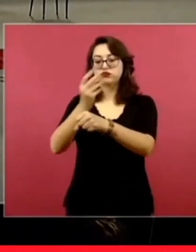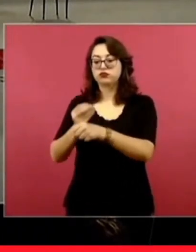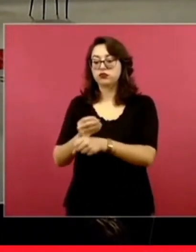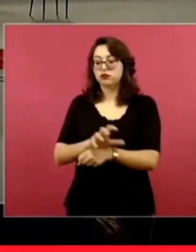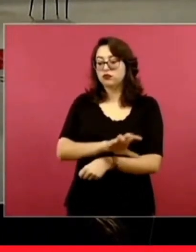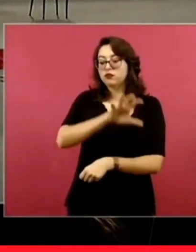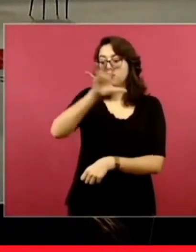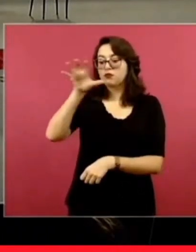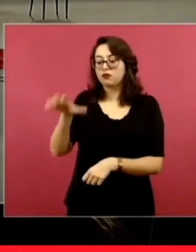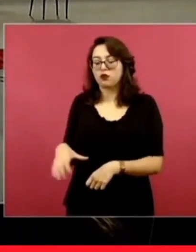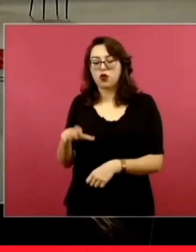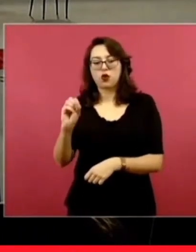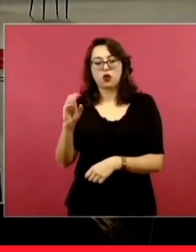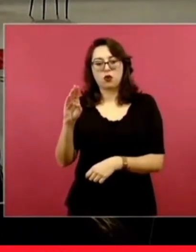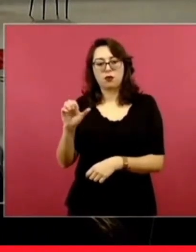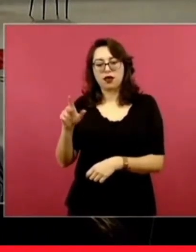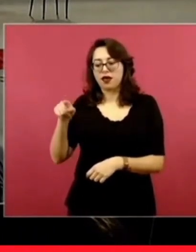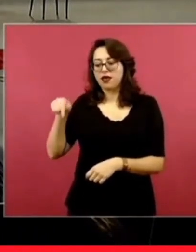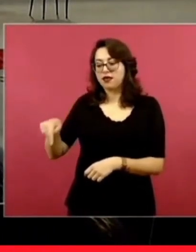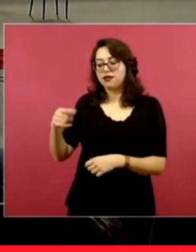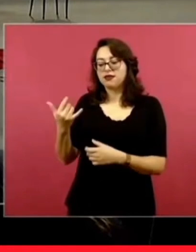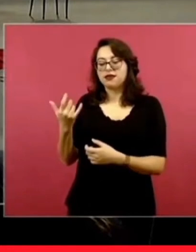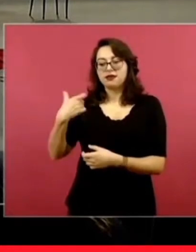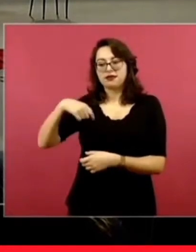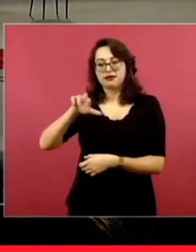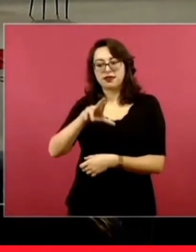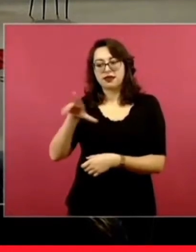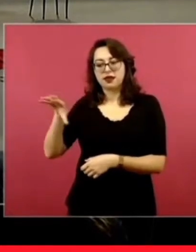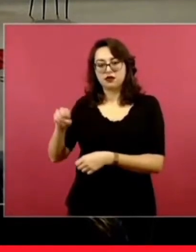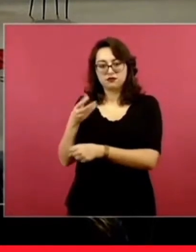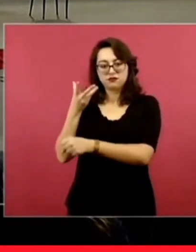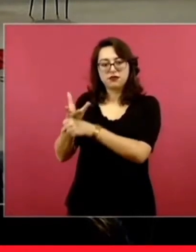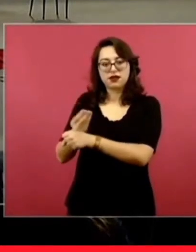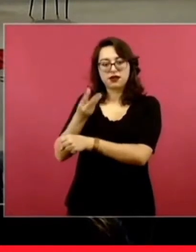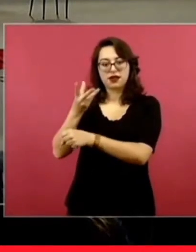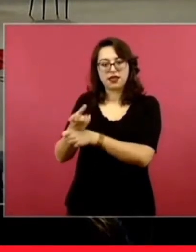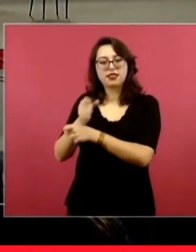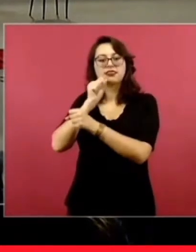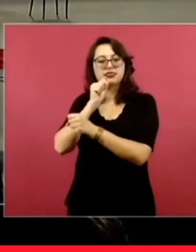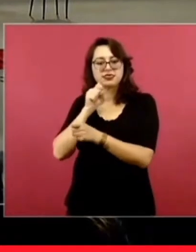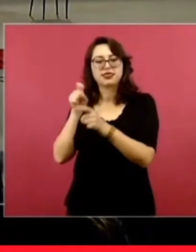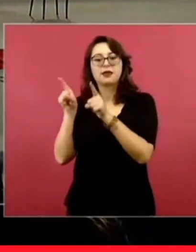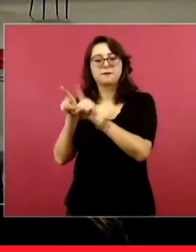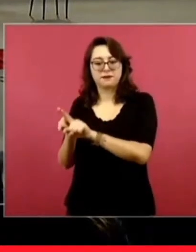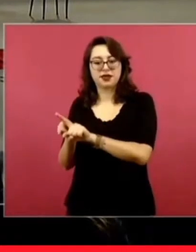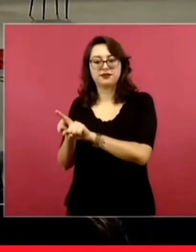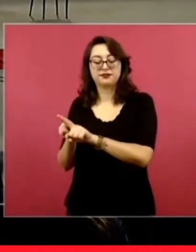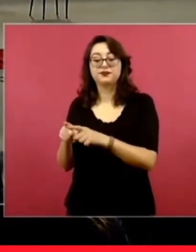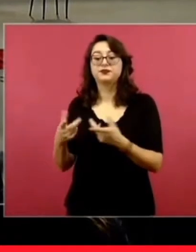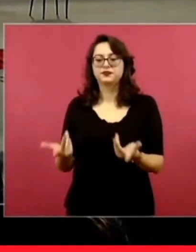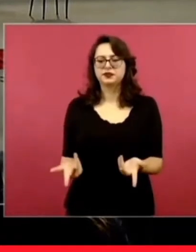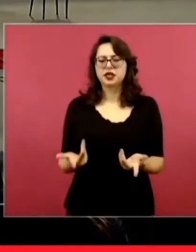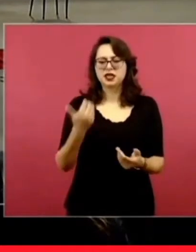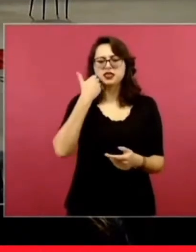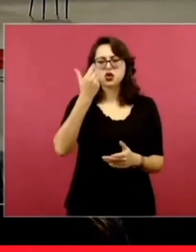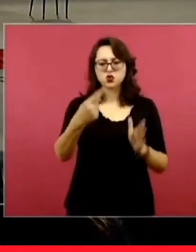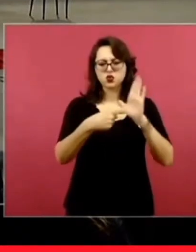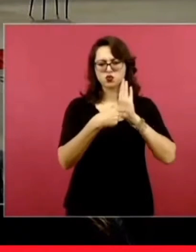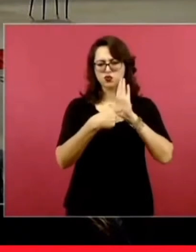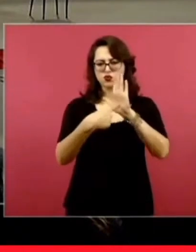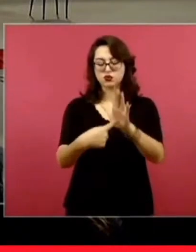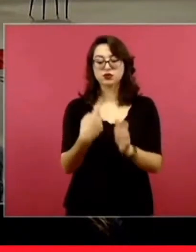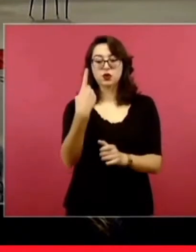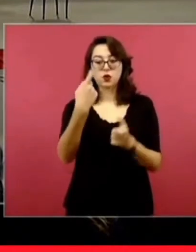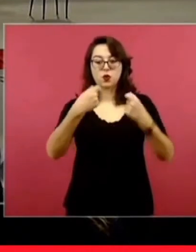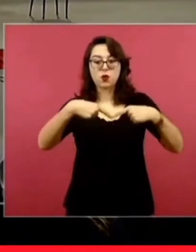Cobá en el estado de Quintana Roo. Si vemos la que sigue, quisiera yo, antes de entrar al video, destacar el gran